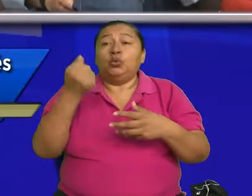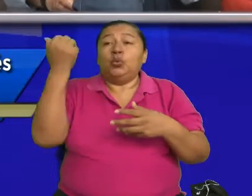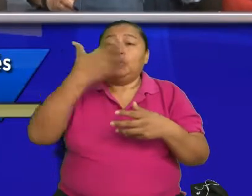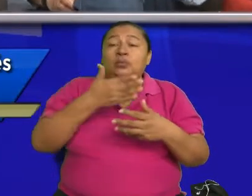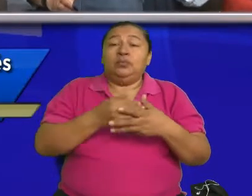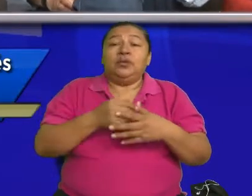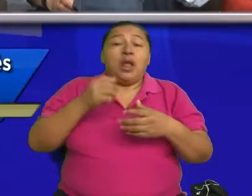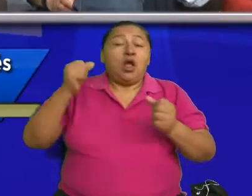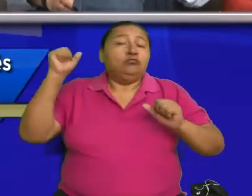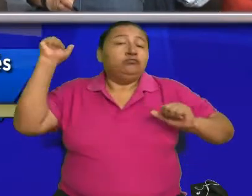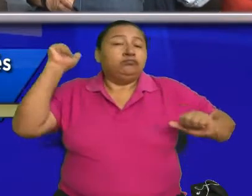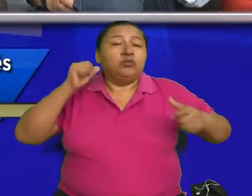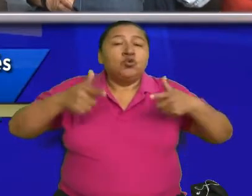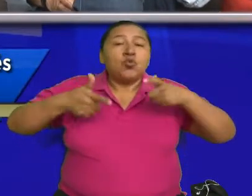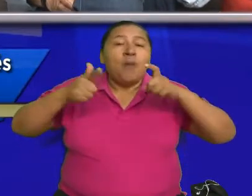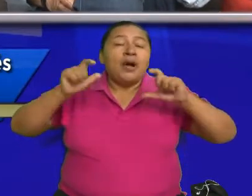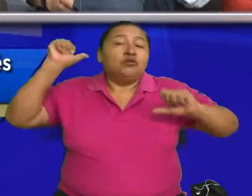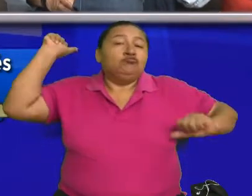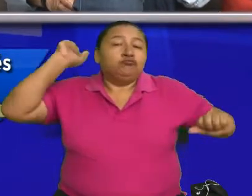mondongo.